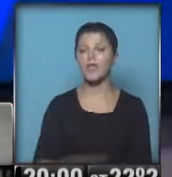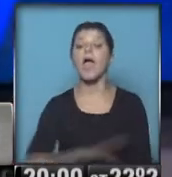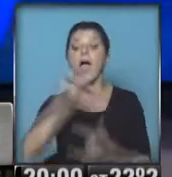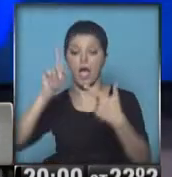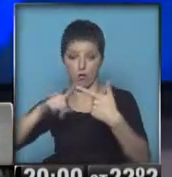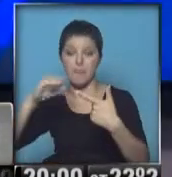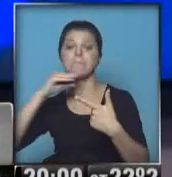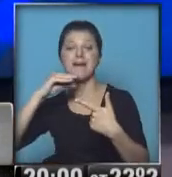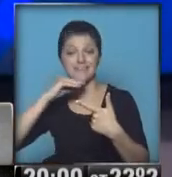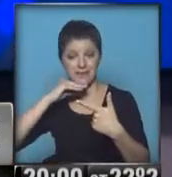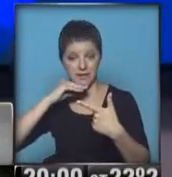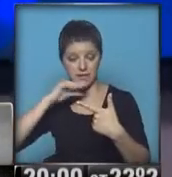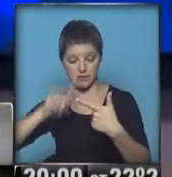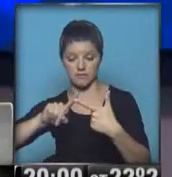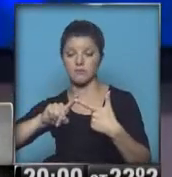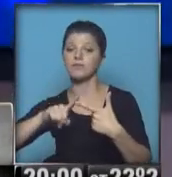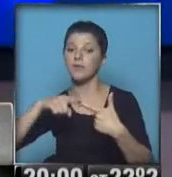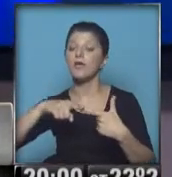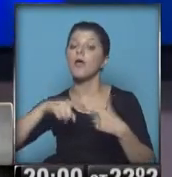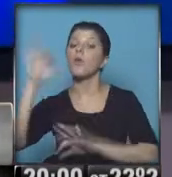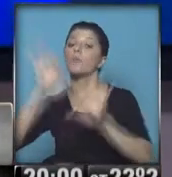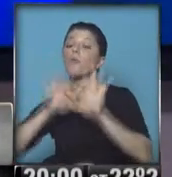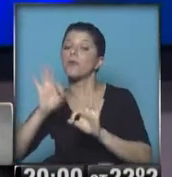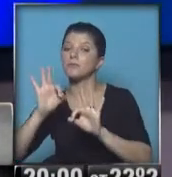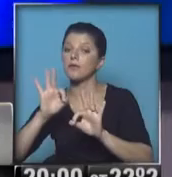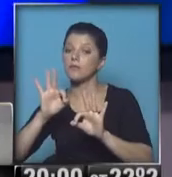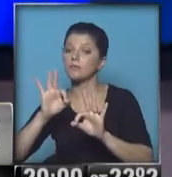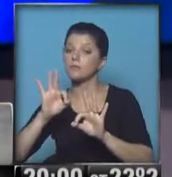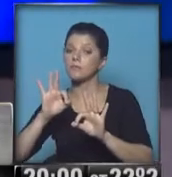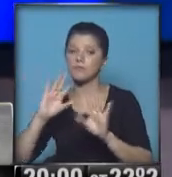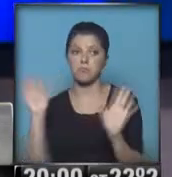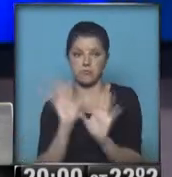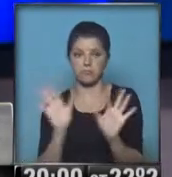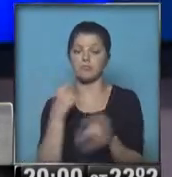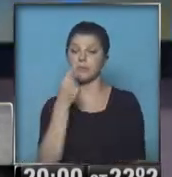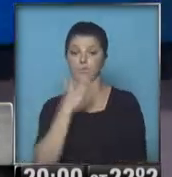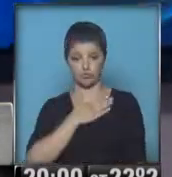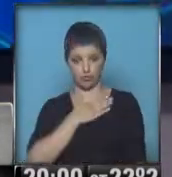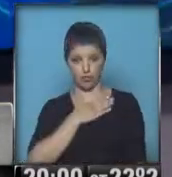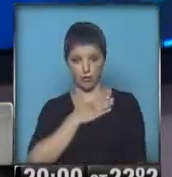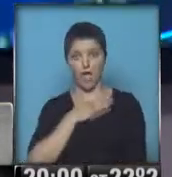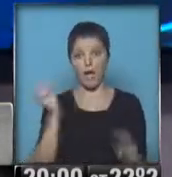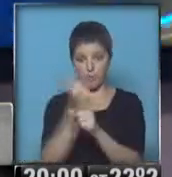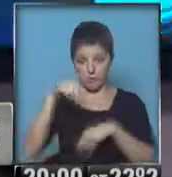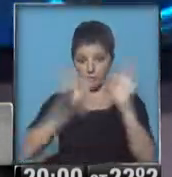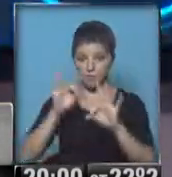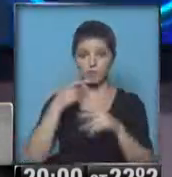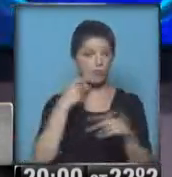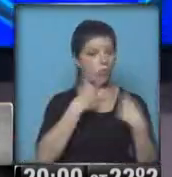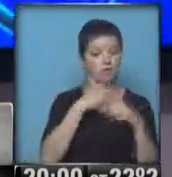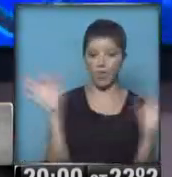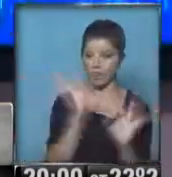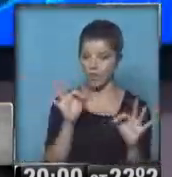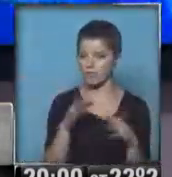de Sergio Massa, Sergio Massa hizo una propuesta absolutamente cerrada. Dijo, si no me aprueban esta propuesta, yo no negocio nada. O